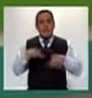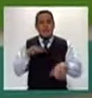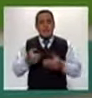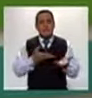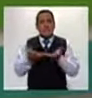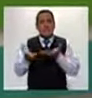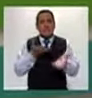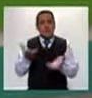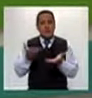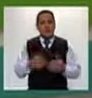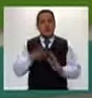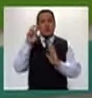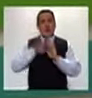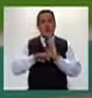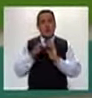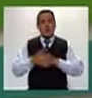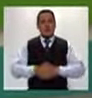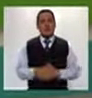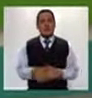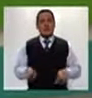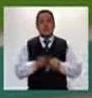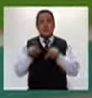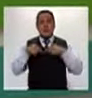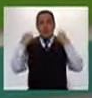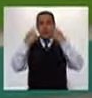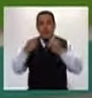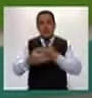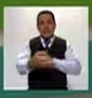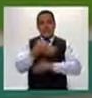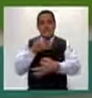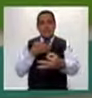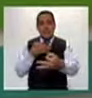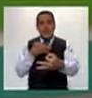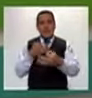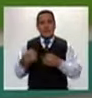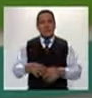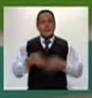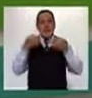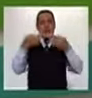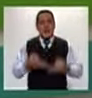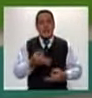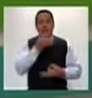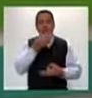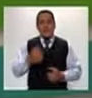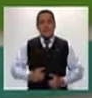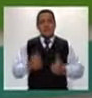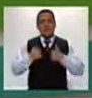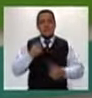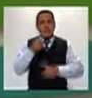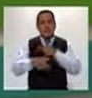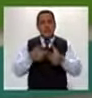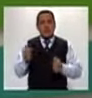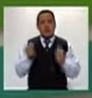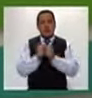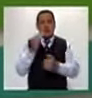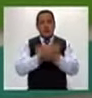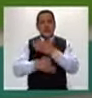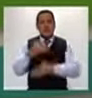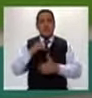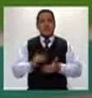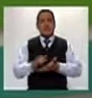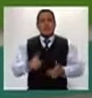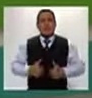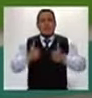servicios de programas en el objetivo de cambiar la calidad de vida de las personas con discapacidad que viven en